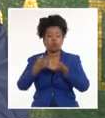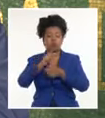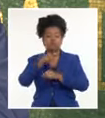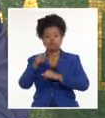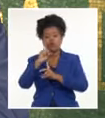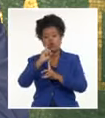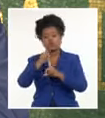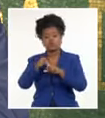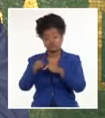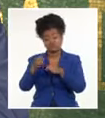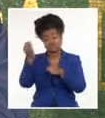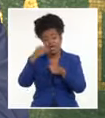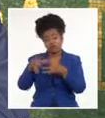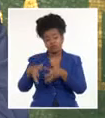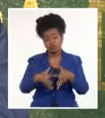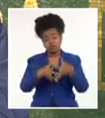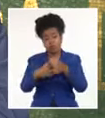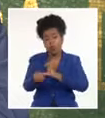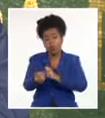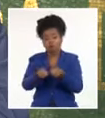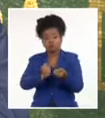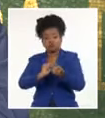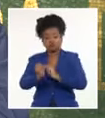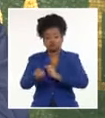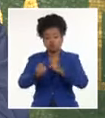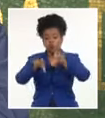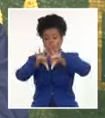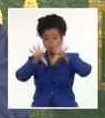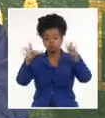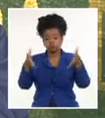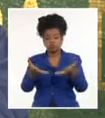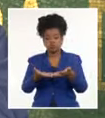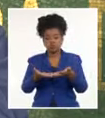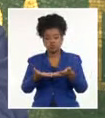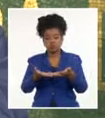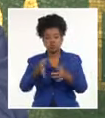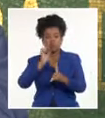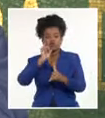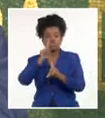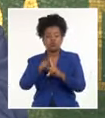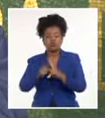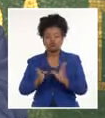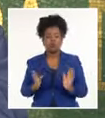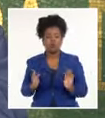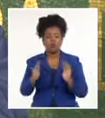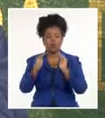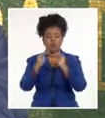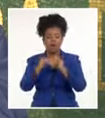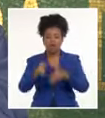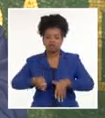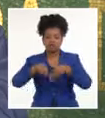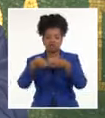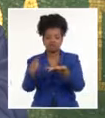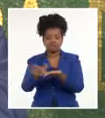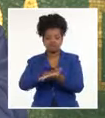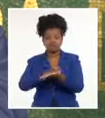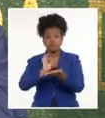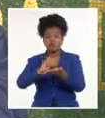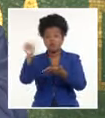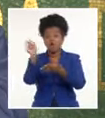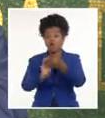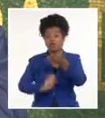mundo, dejan de lado esos principios y esos propósitos. Principios y propósitos de la Carta de las Naciones Unidas,